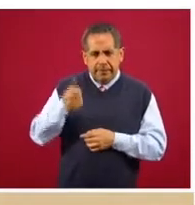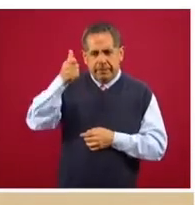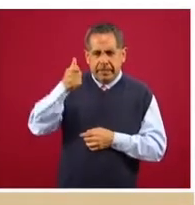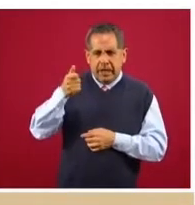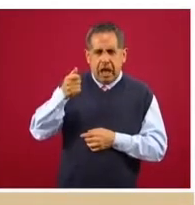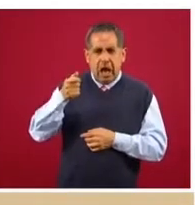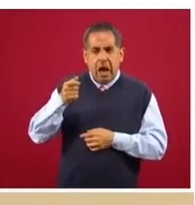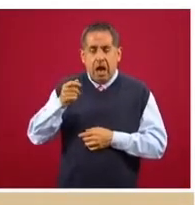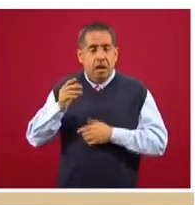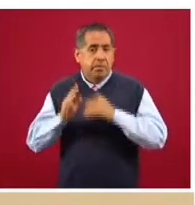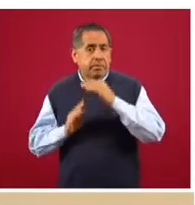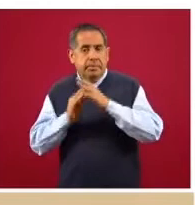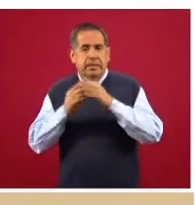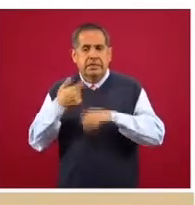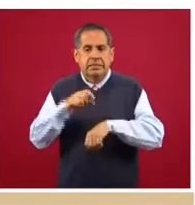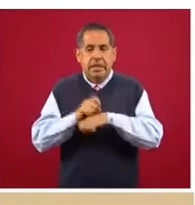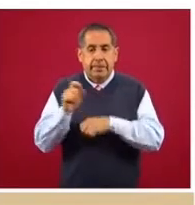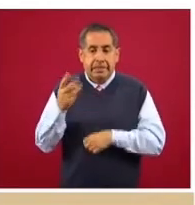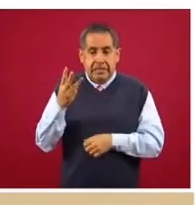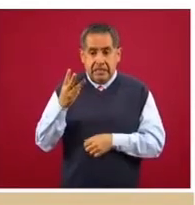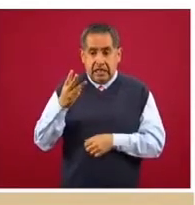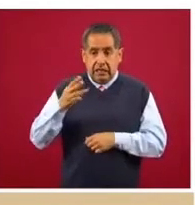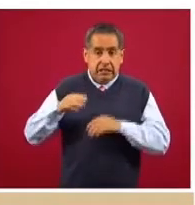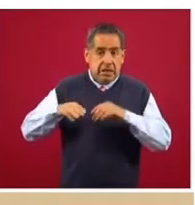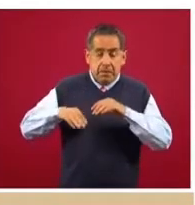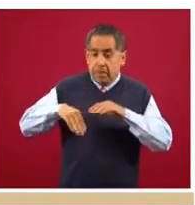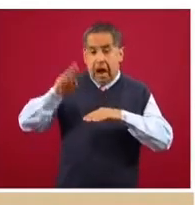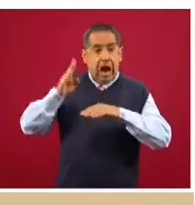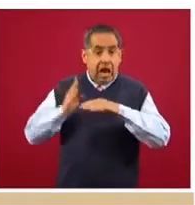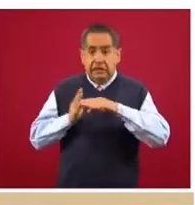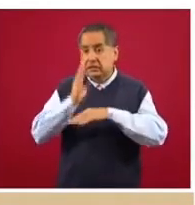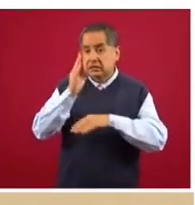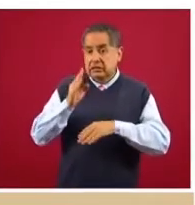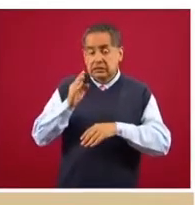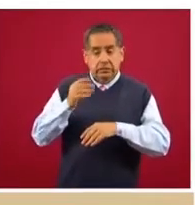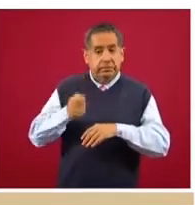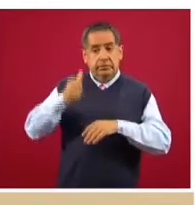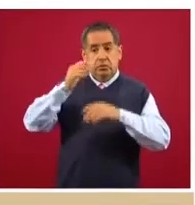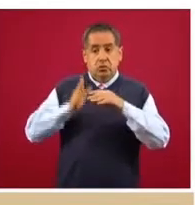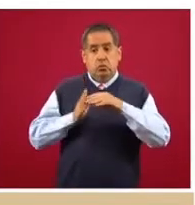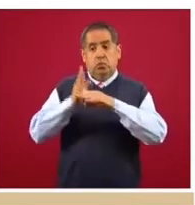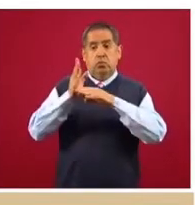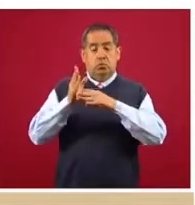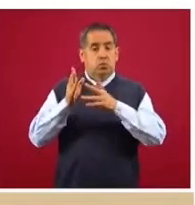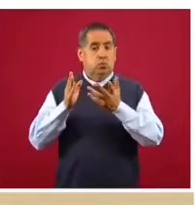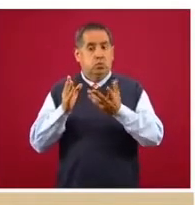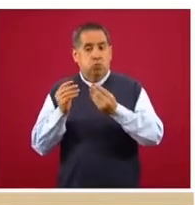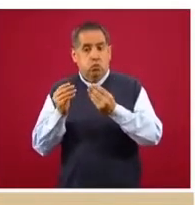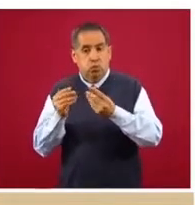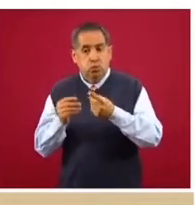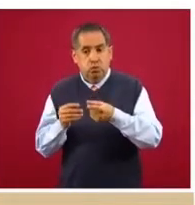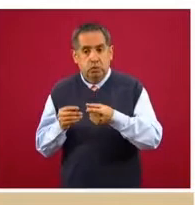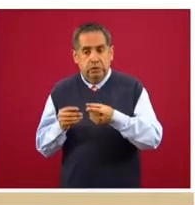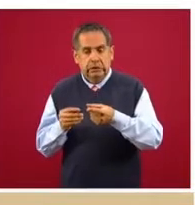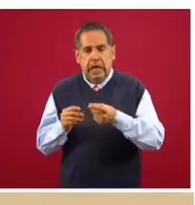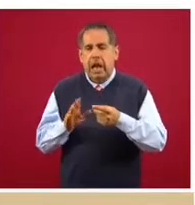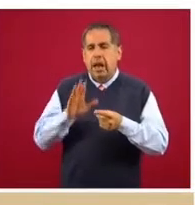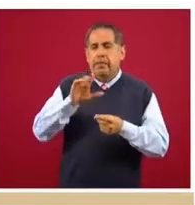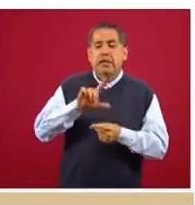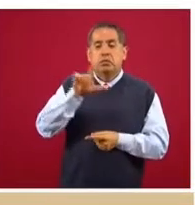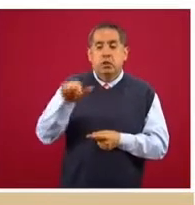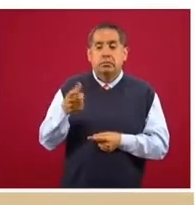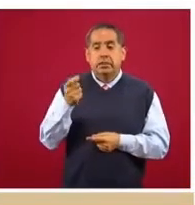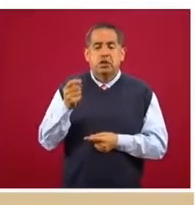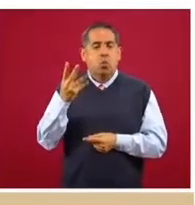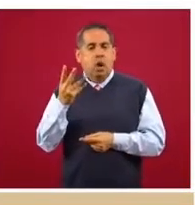primera intensidad en la semana 23, donde llega, digamos, un primer pico de la totalidad de los casos. Parecía que de la